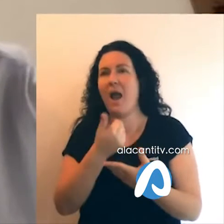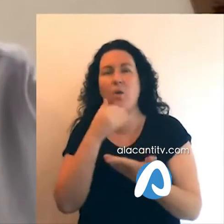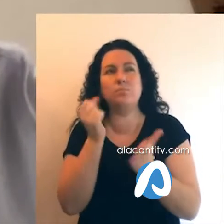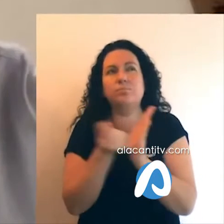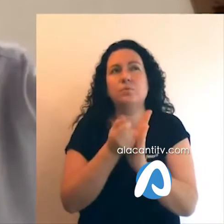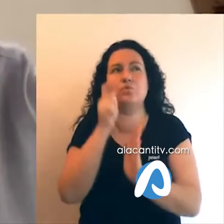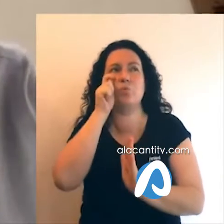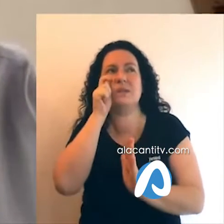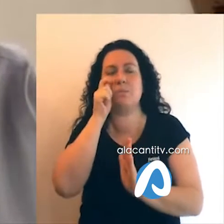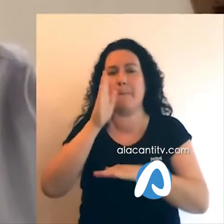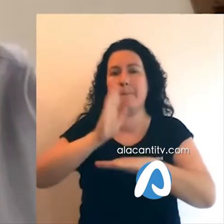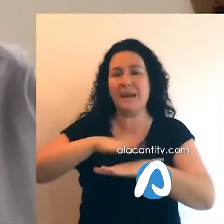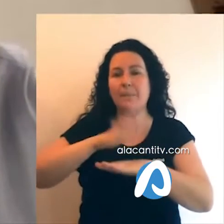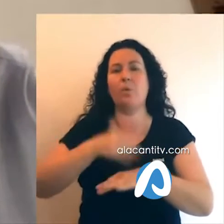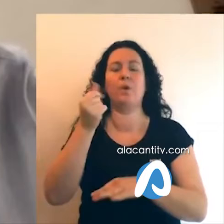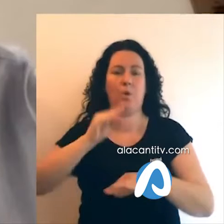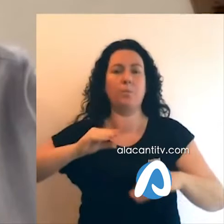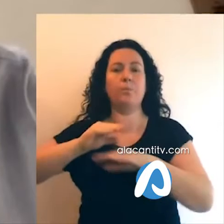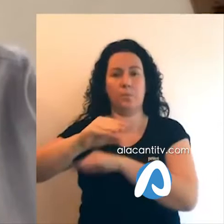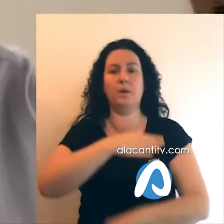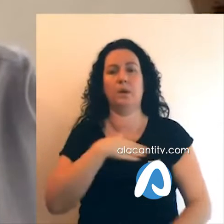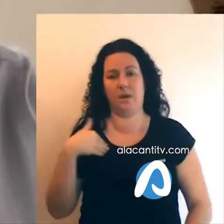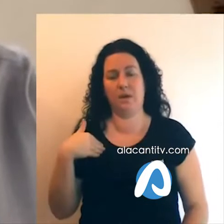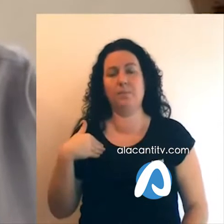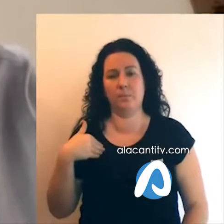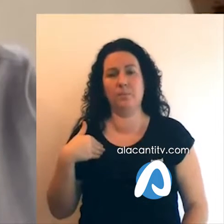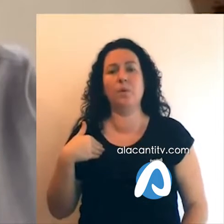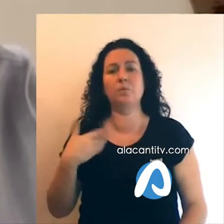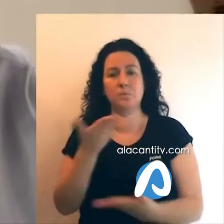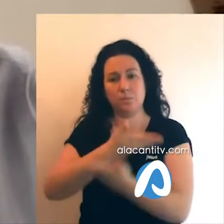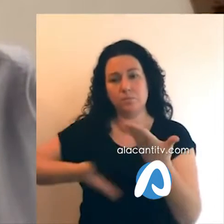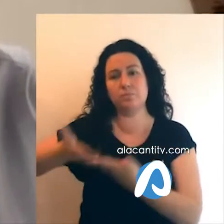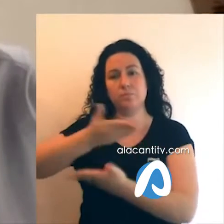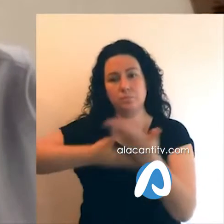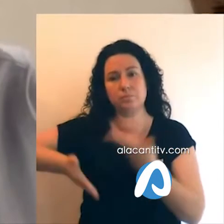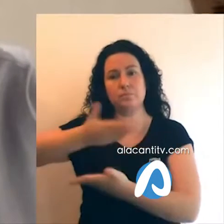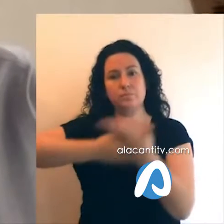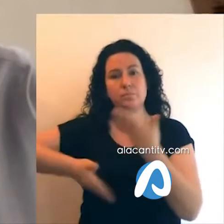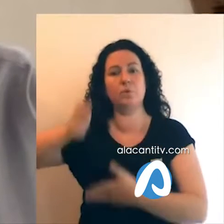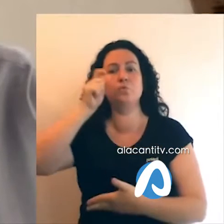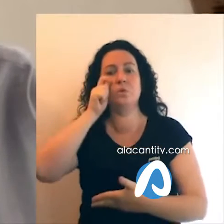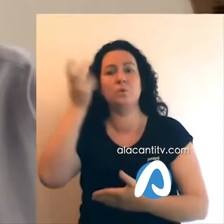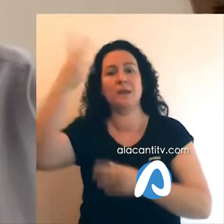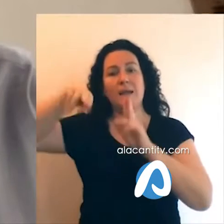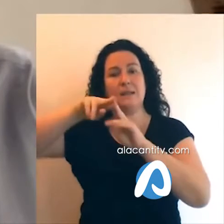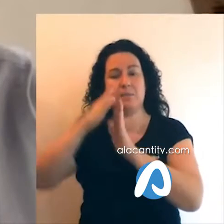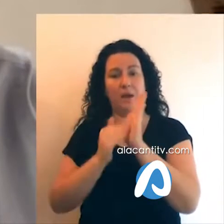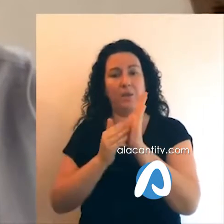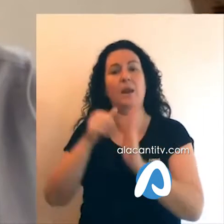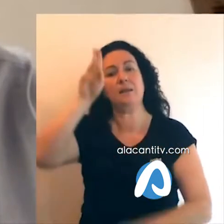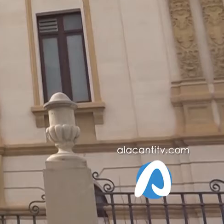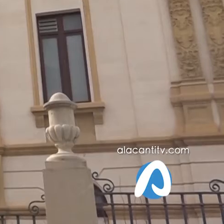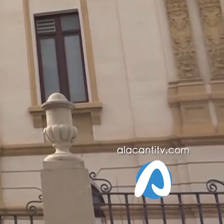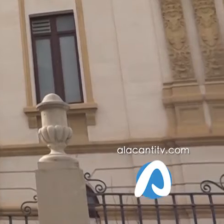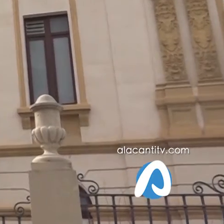como todas nuestras líneas de base, las estamos trabajando de manera coordinada con el área de turismo de la Generalitat Valenciana para no solamente no pisarnos, sino poder